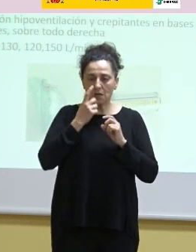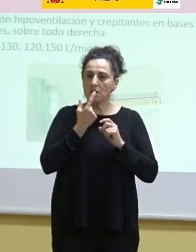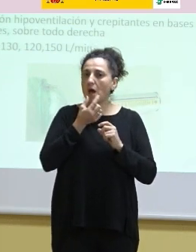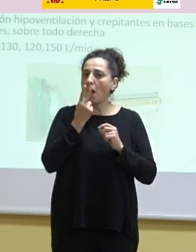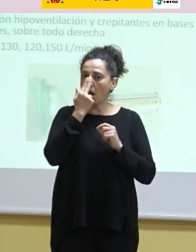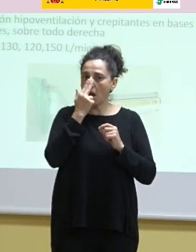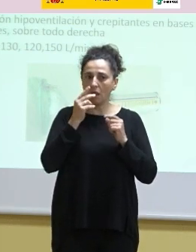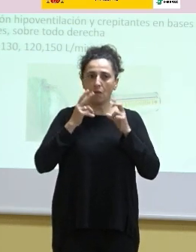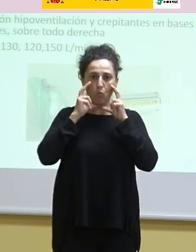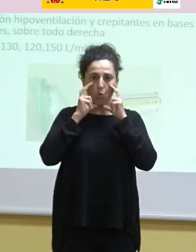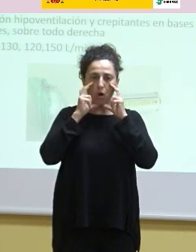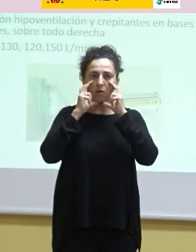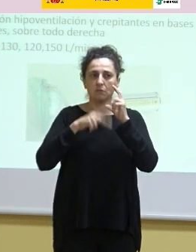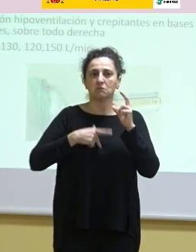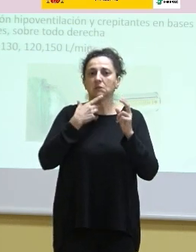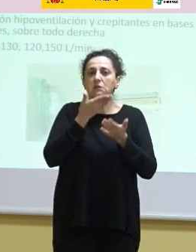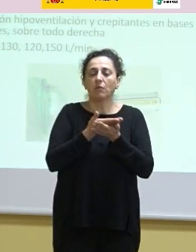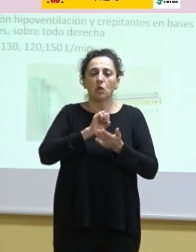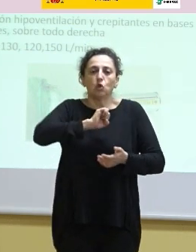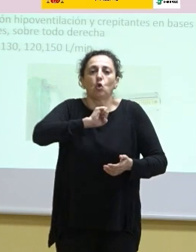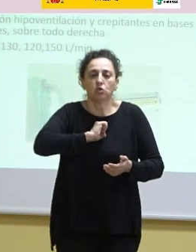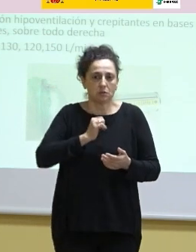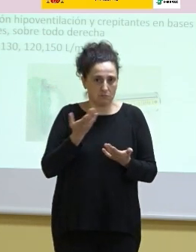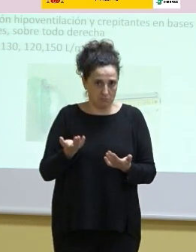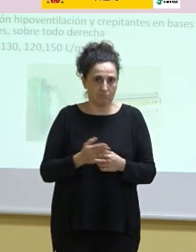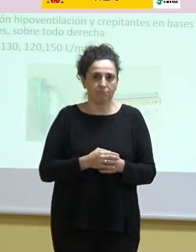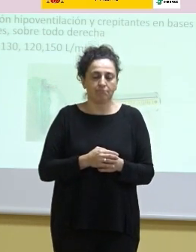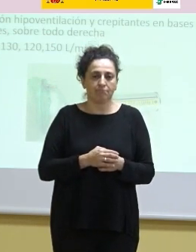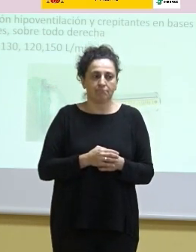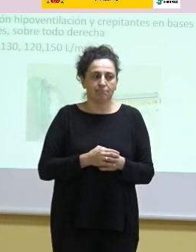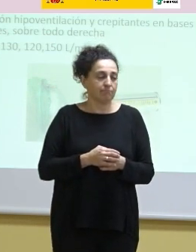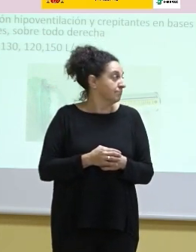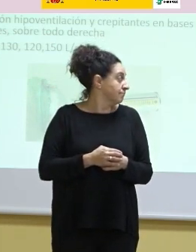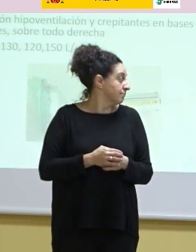boca del paciente y se le pide que realice una tos. Se desplaza